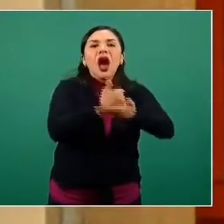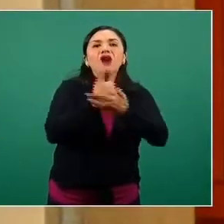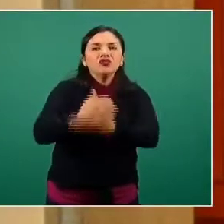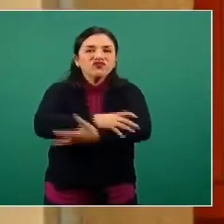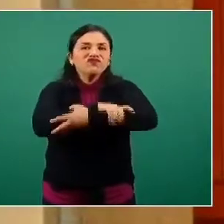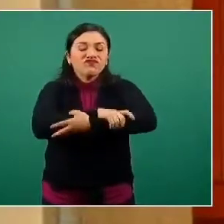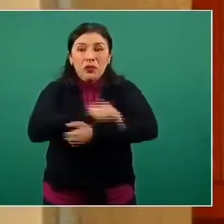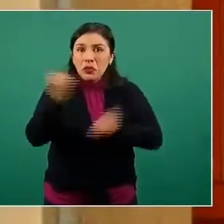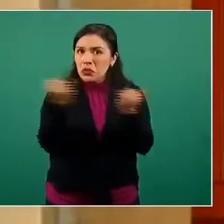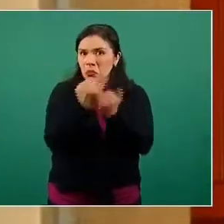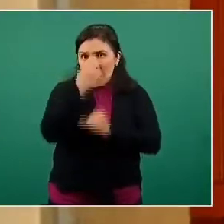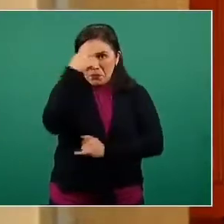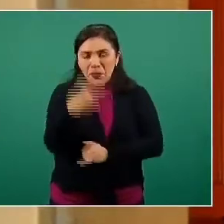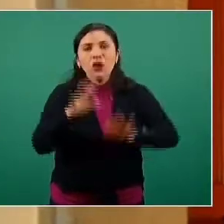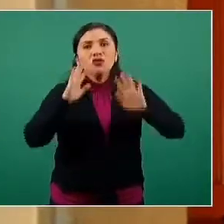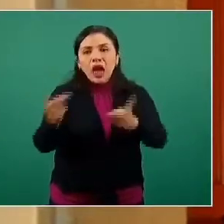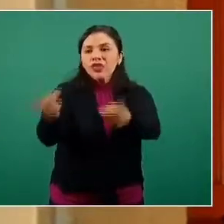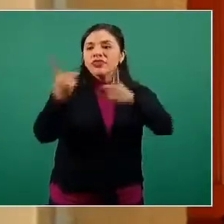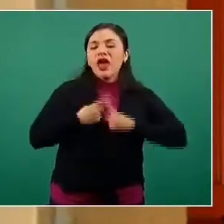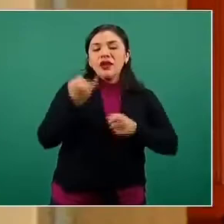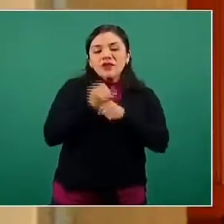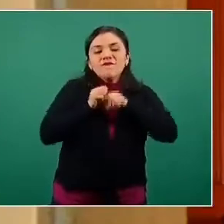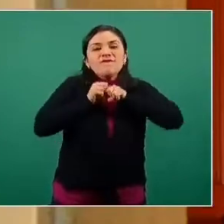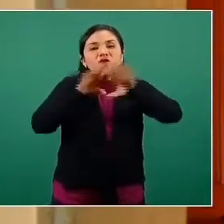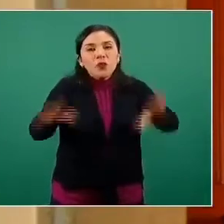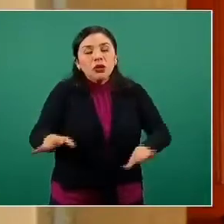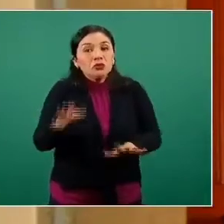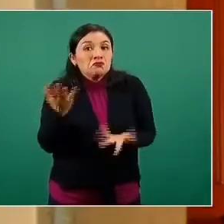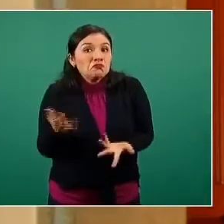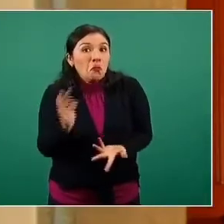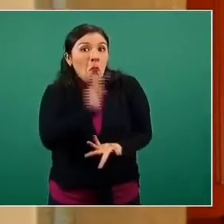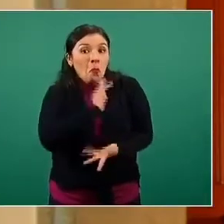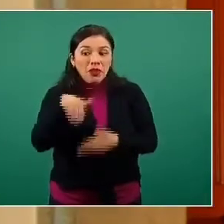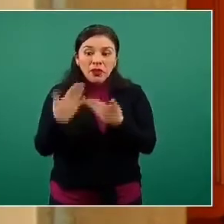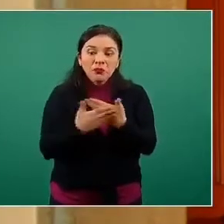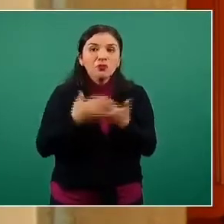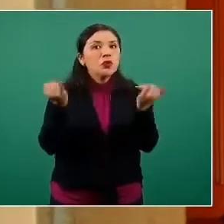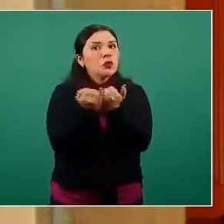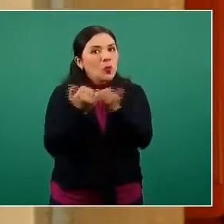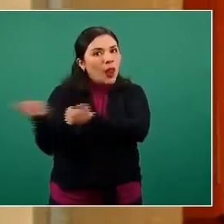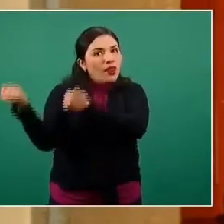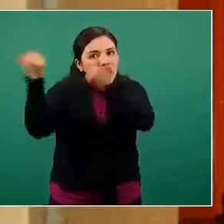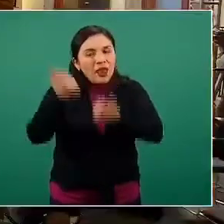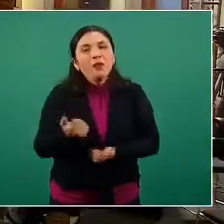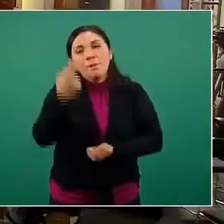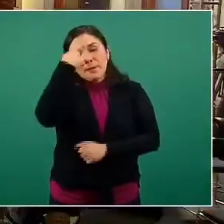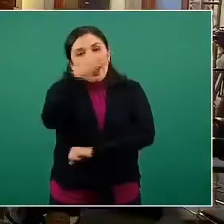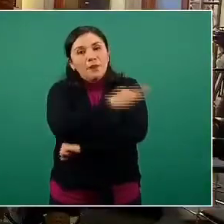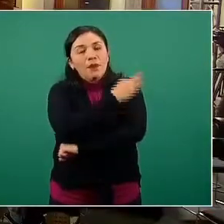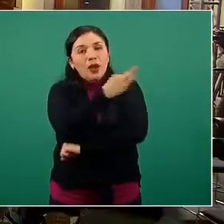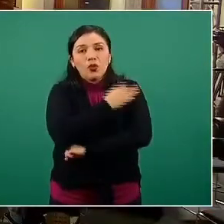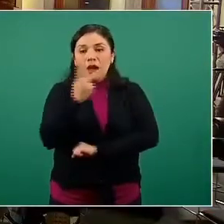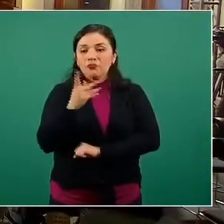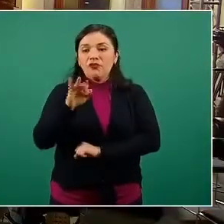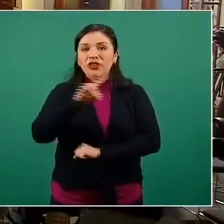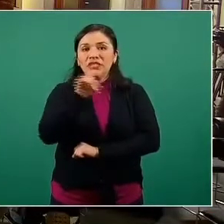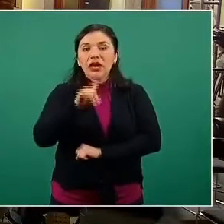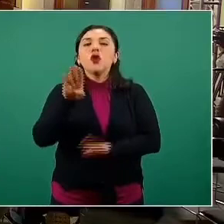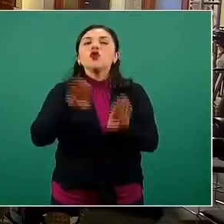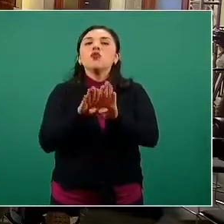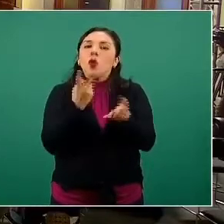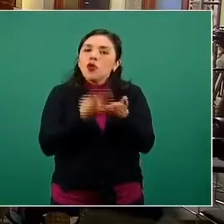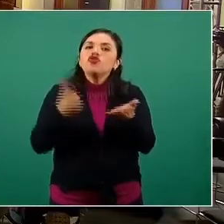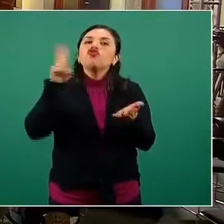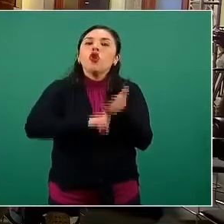el propio México ya recibió información preliminar de que podría recibir también la vacuna de Pfizer, adicional a la